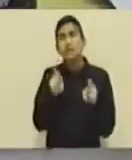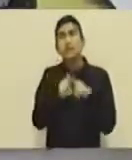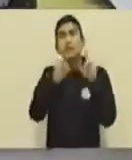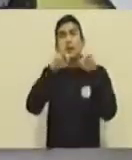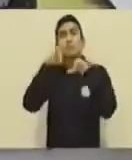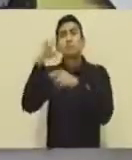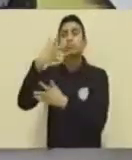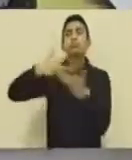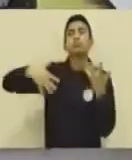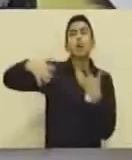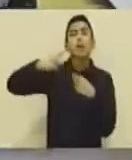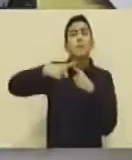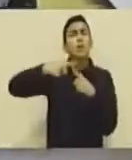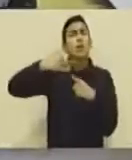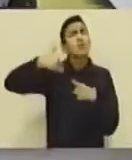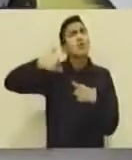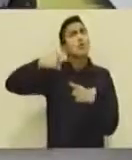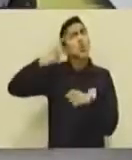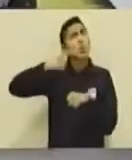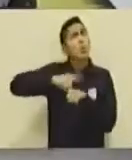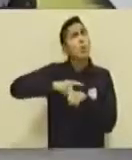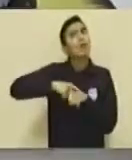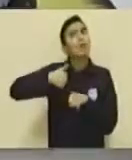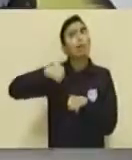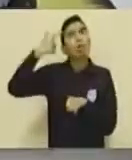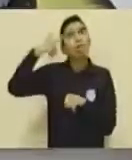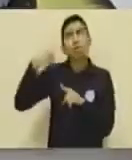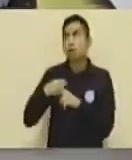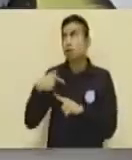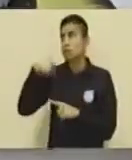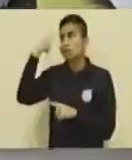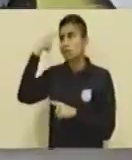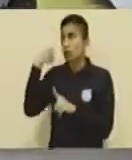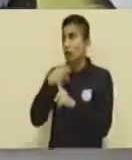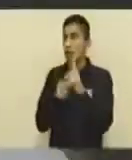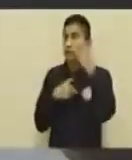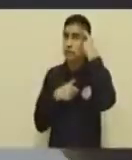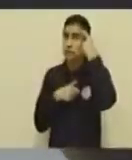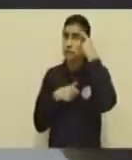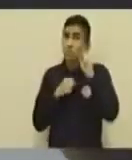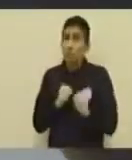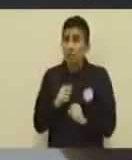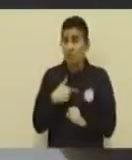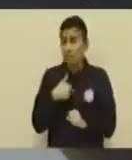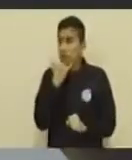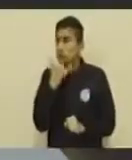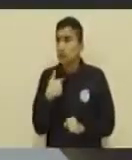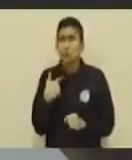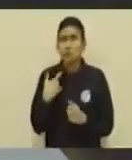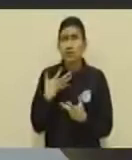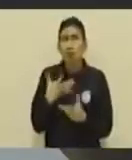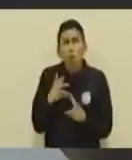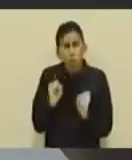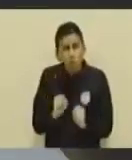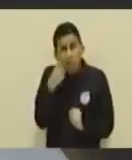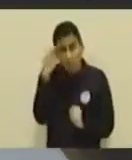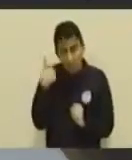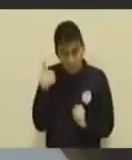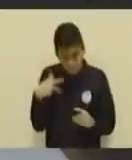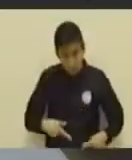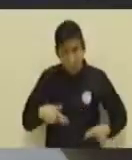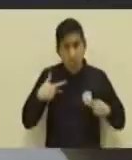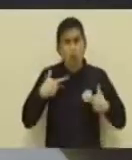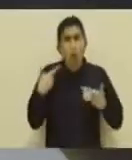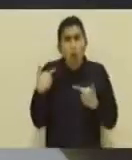también a las personas que nos rodean, pero ¿existe algún momento donde nuestra convicción puede cambiar y cómo podemos trabajar para